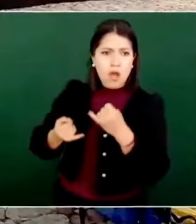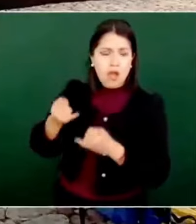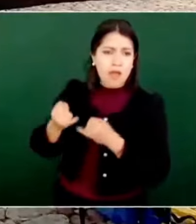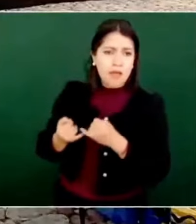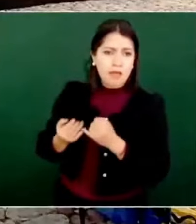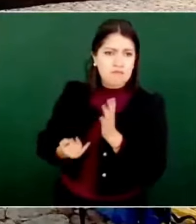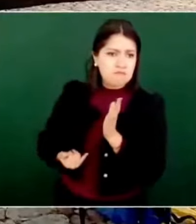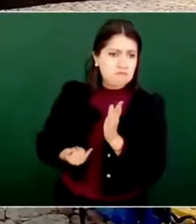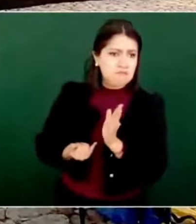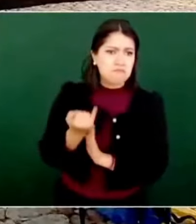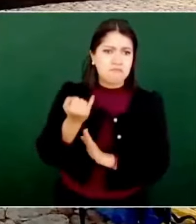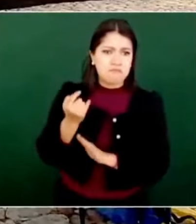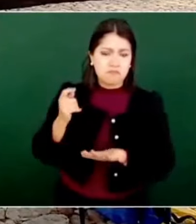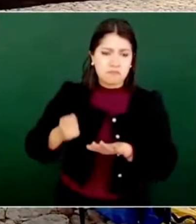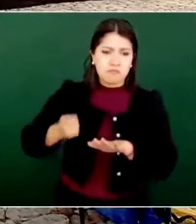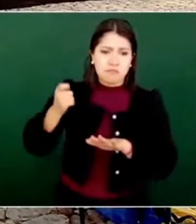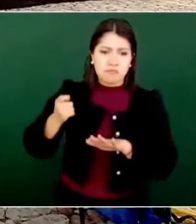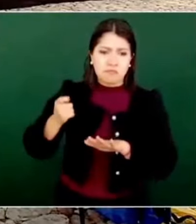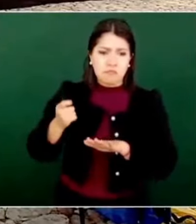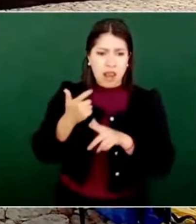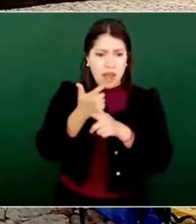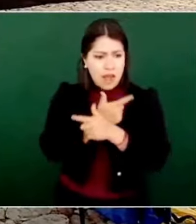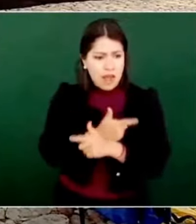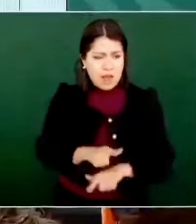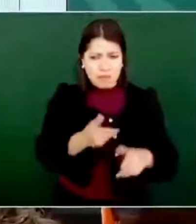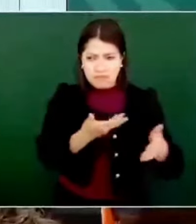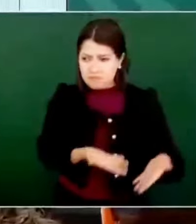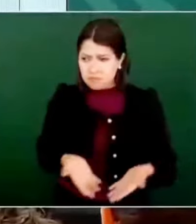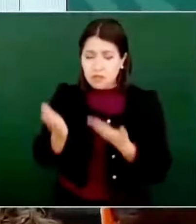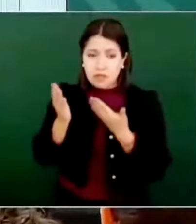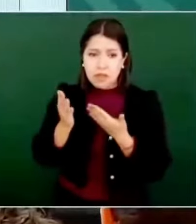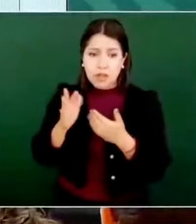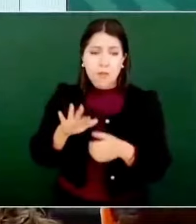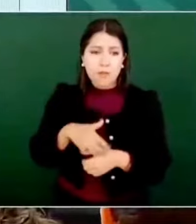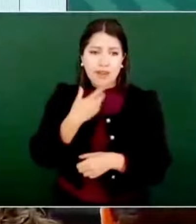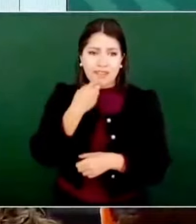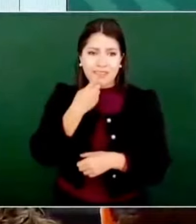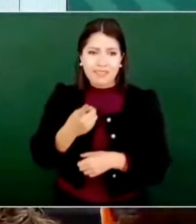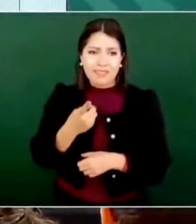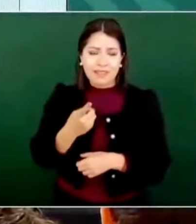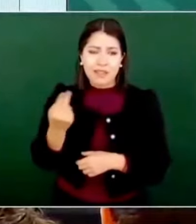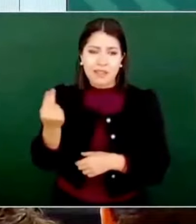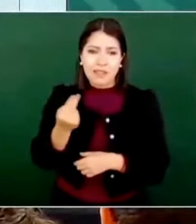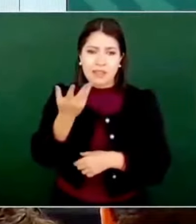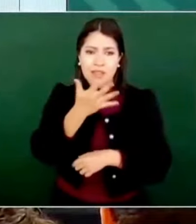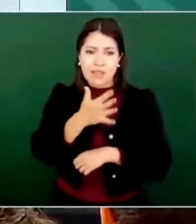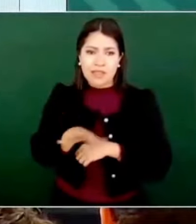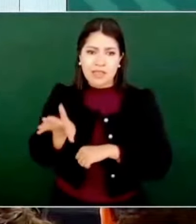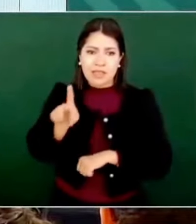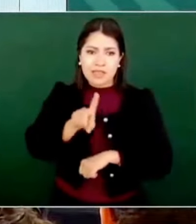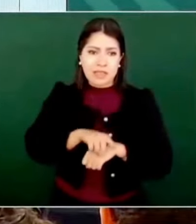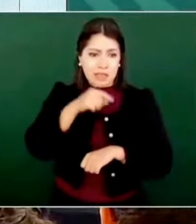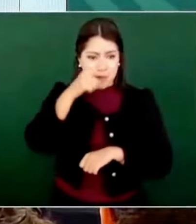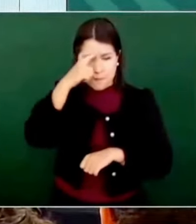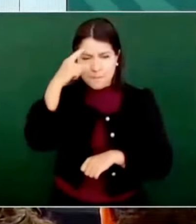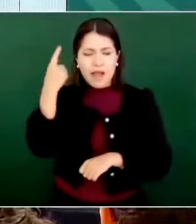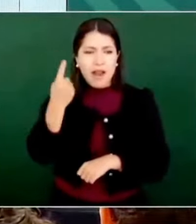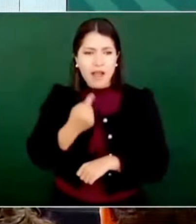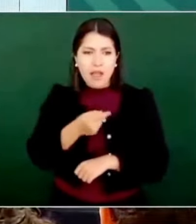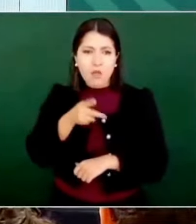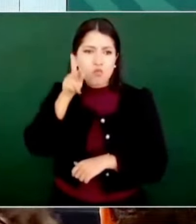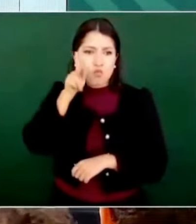libertad porque le pide al ministerio público que en 10 días demestre si